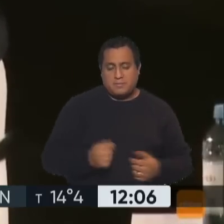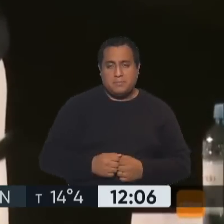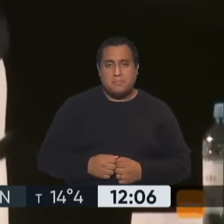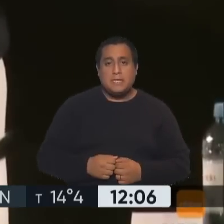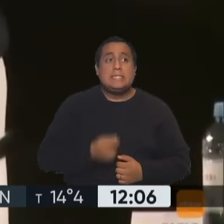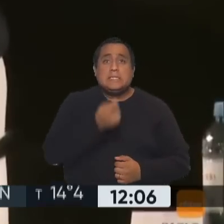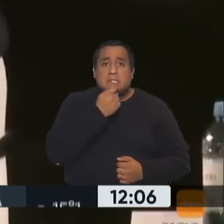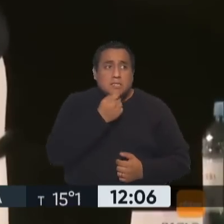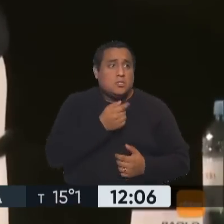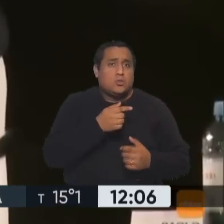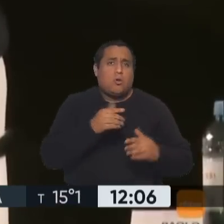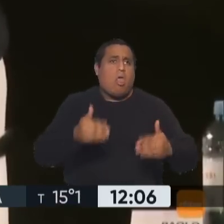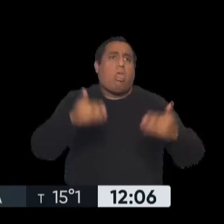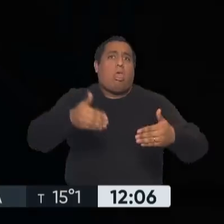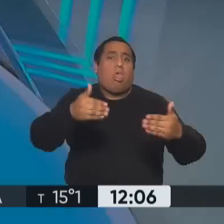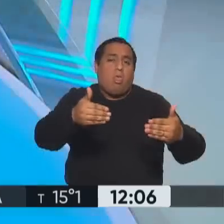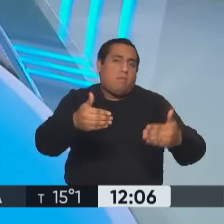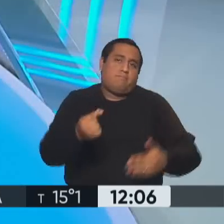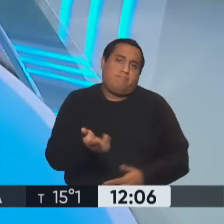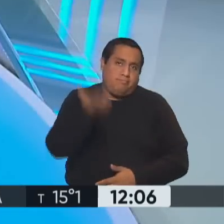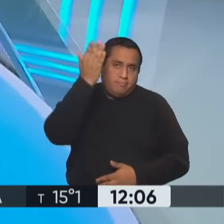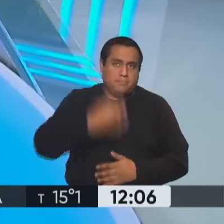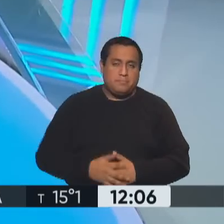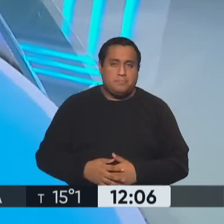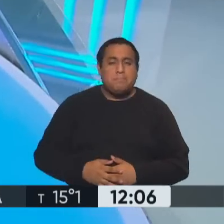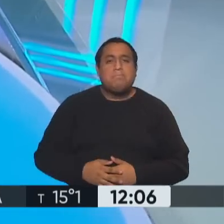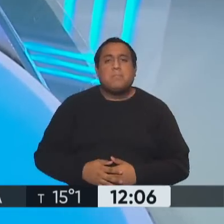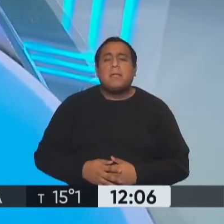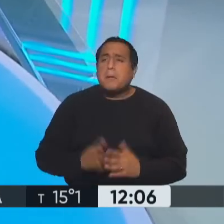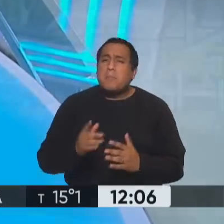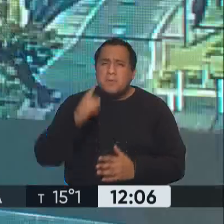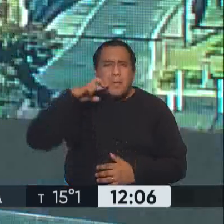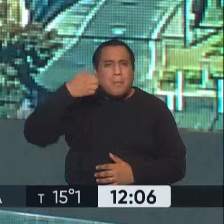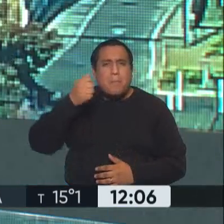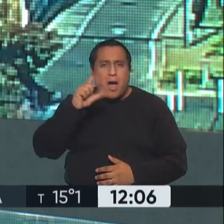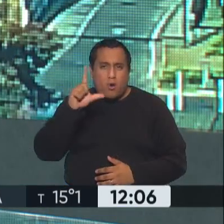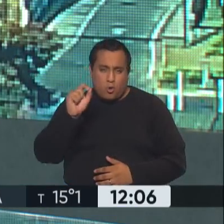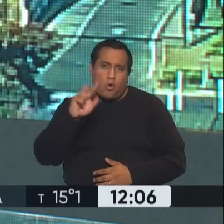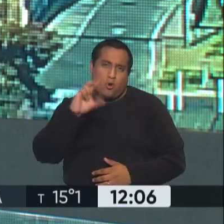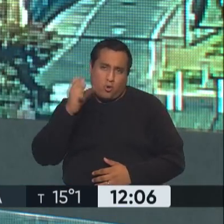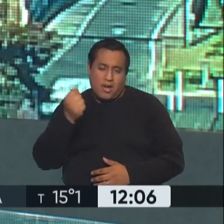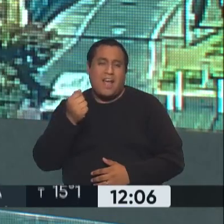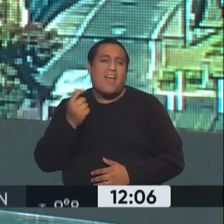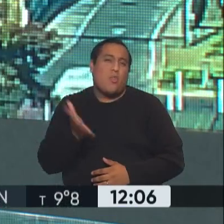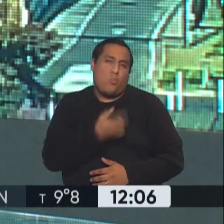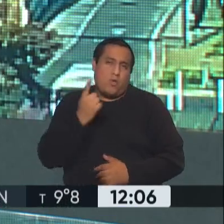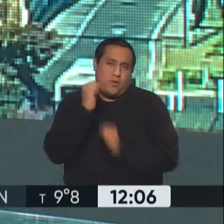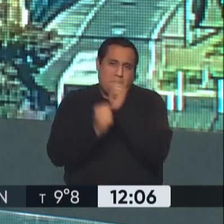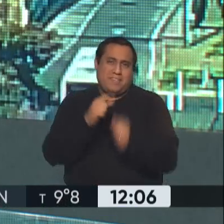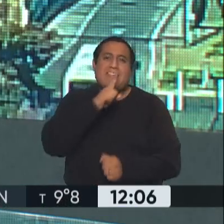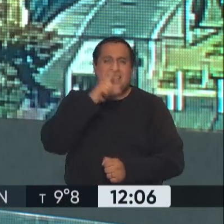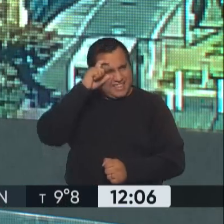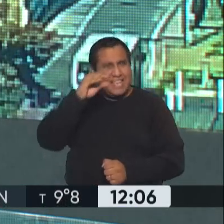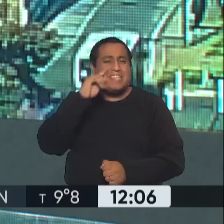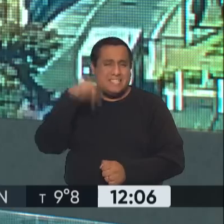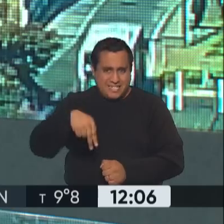la cosa sigue con atraso no se va a ir. Ahí estaba Paolo Rocca, el propietario, el dueño de Techin, y vamos a analizar.